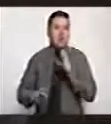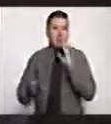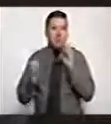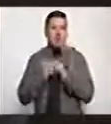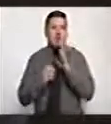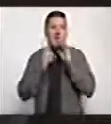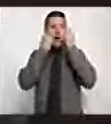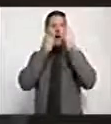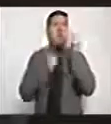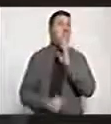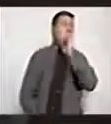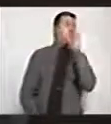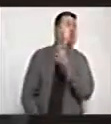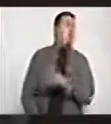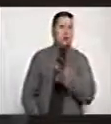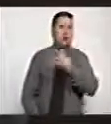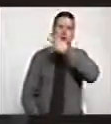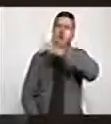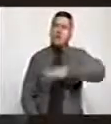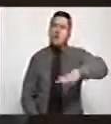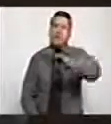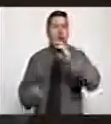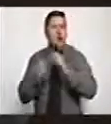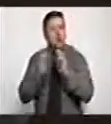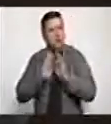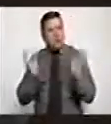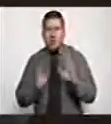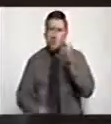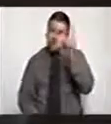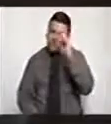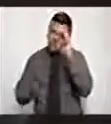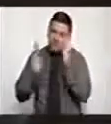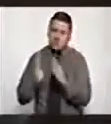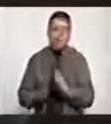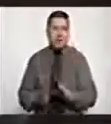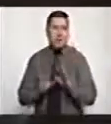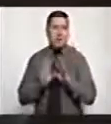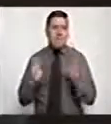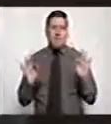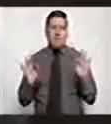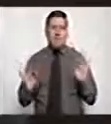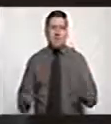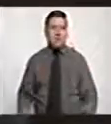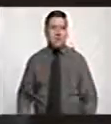de Juan Manuel Santos al campo colombiano. Estos son...